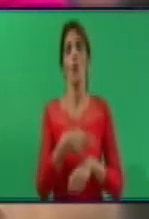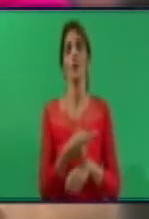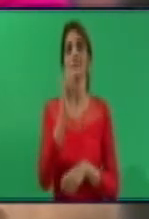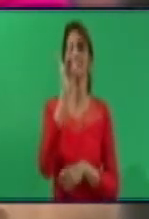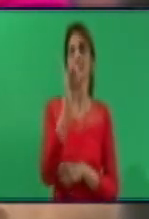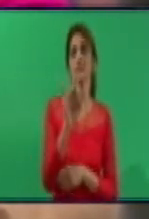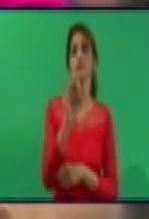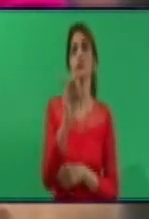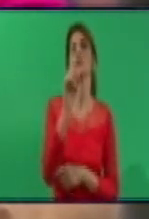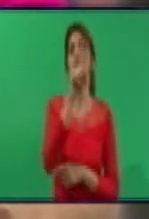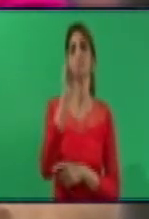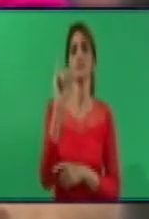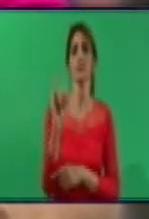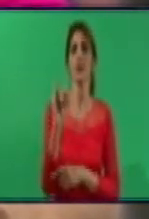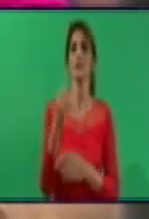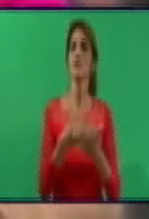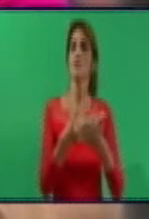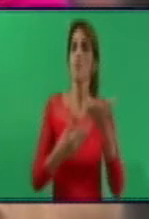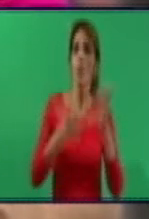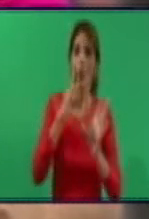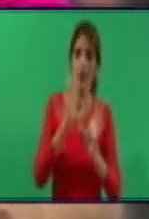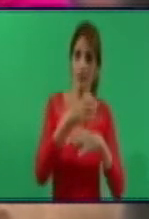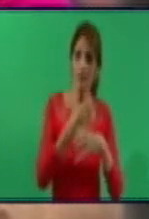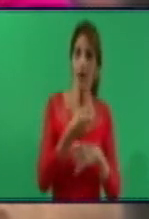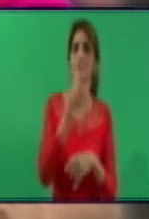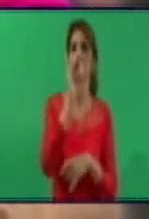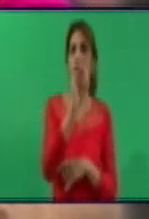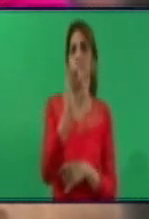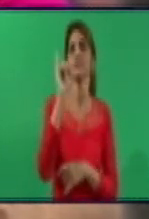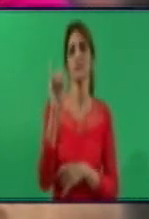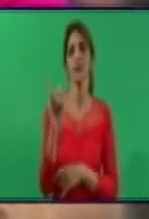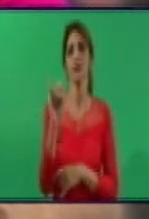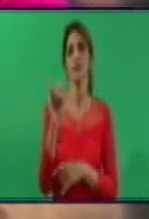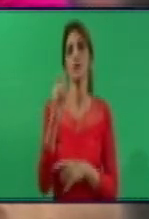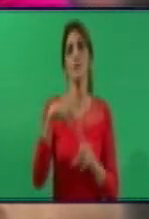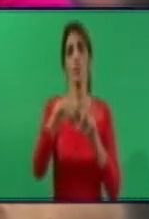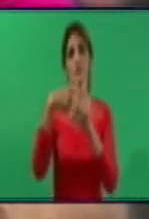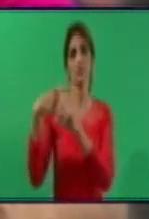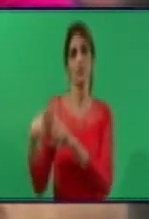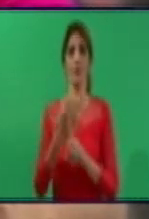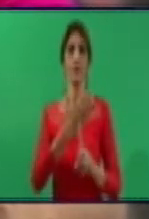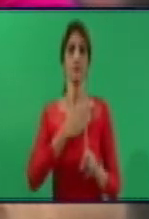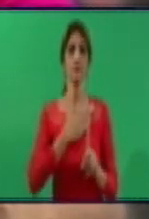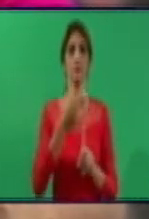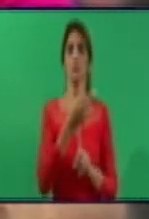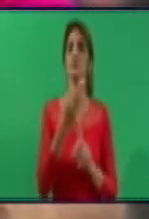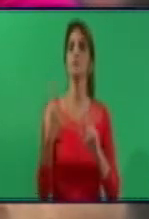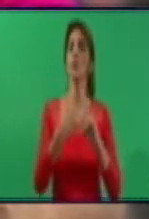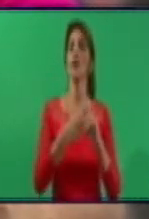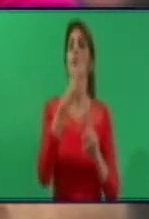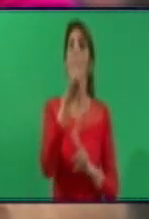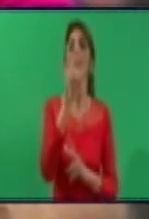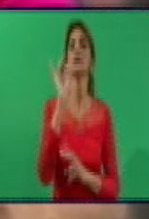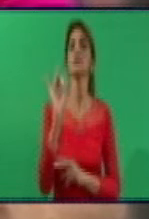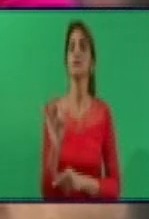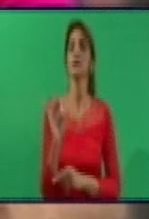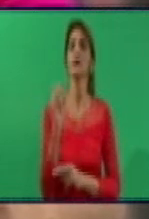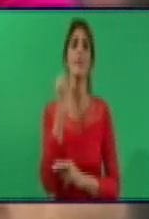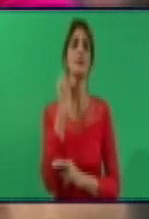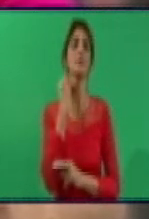recibidas, 79 de ellas fueron positivas, pertenecientes a los municipios Bayamo con 47,